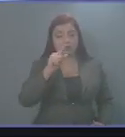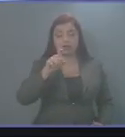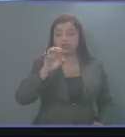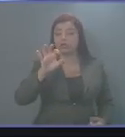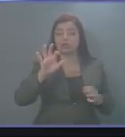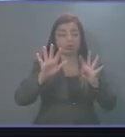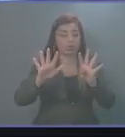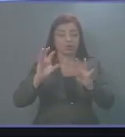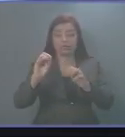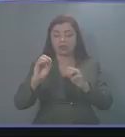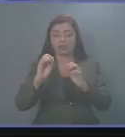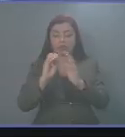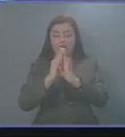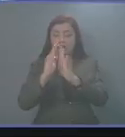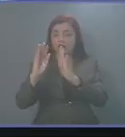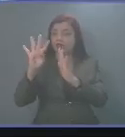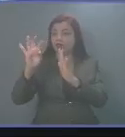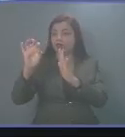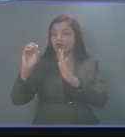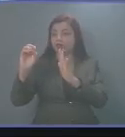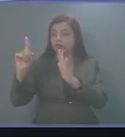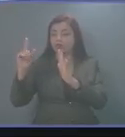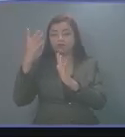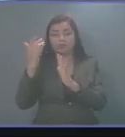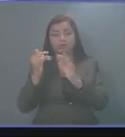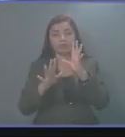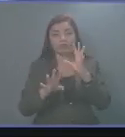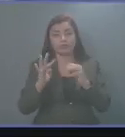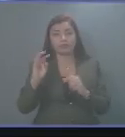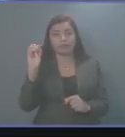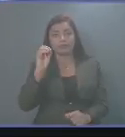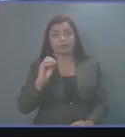tomo 401 de fecha